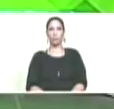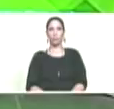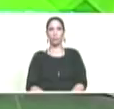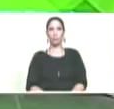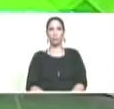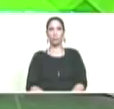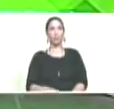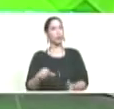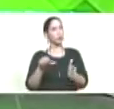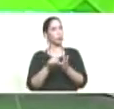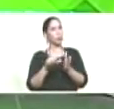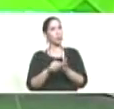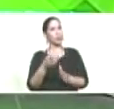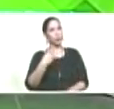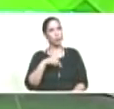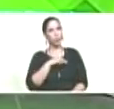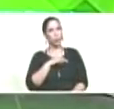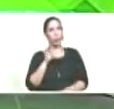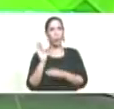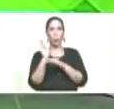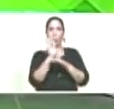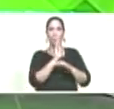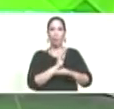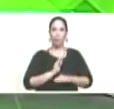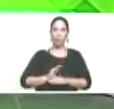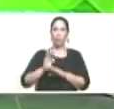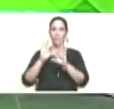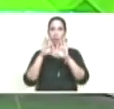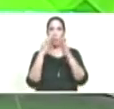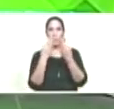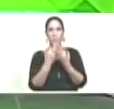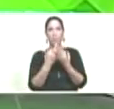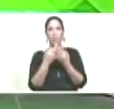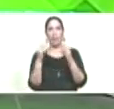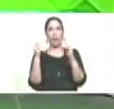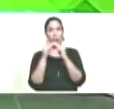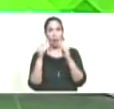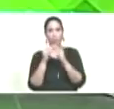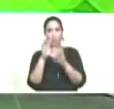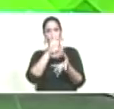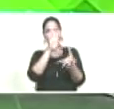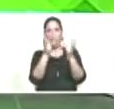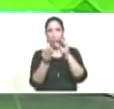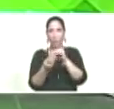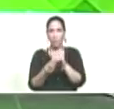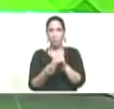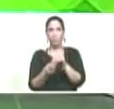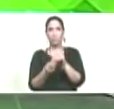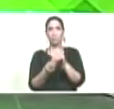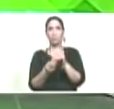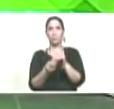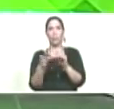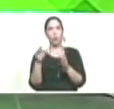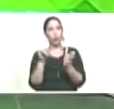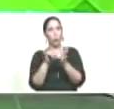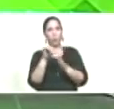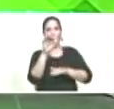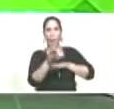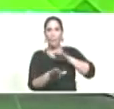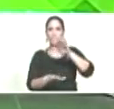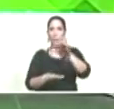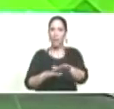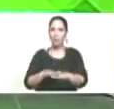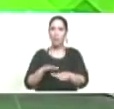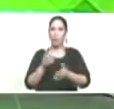donde nosotros vamos protegiendo a la familia con Hogares de la Patria, con los CLAP, donde vamos avanzando con los